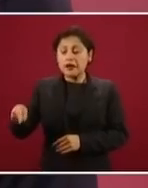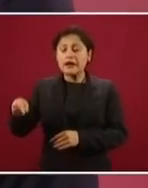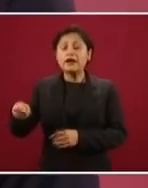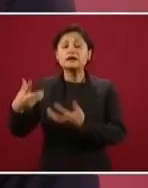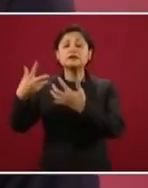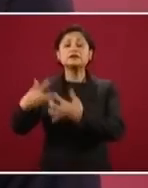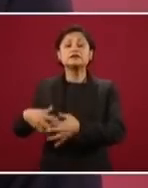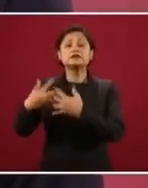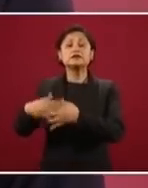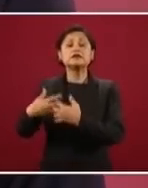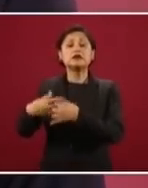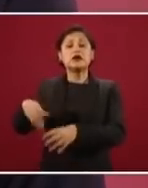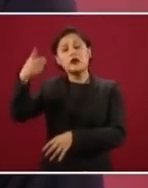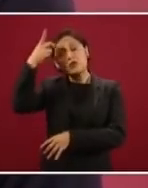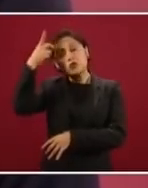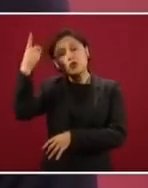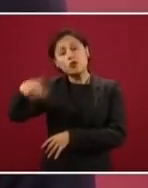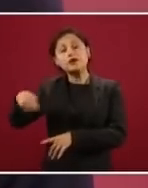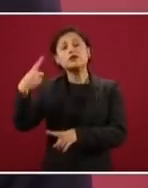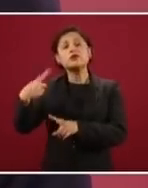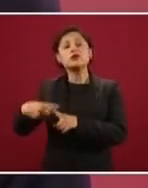federal de electricidad